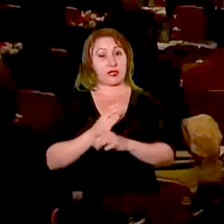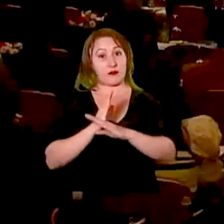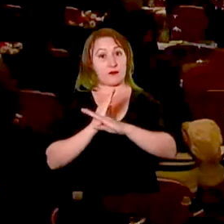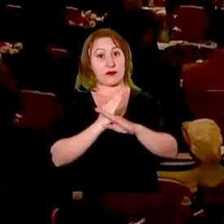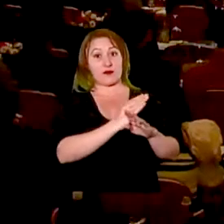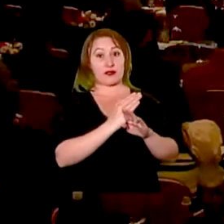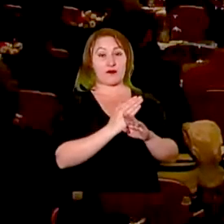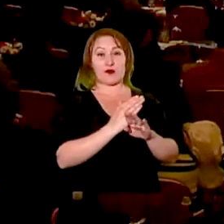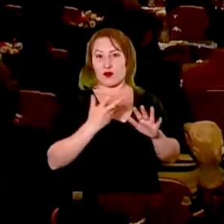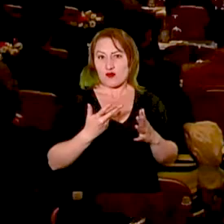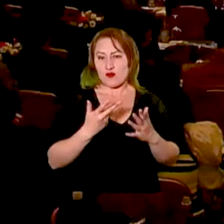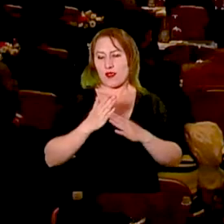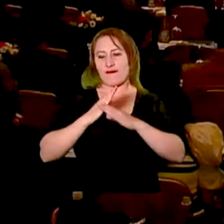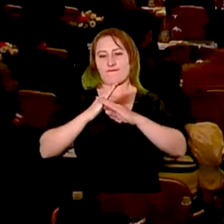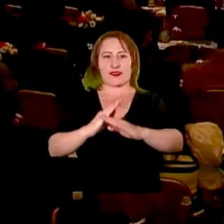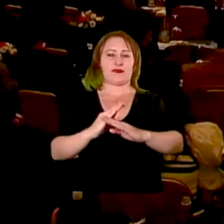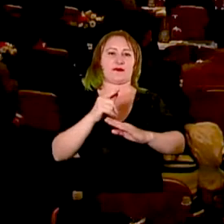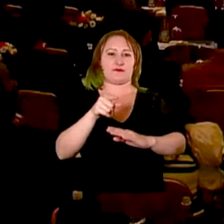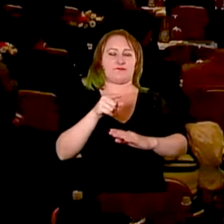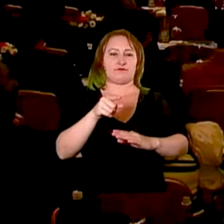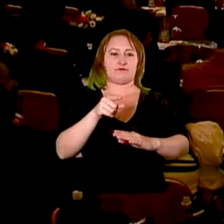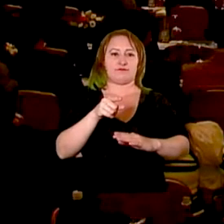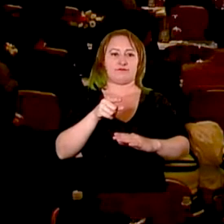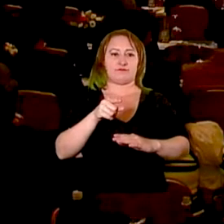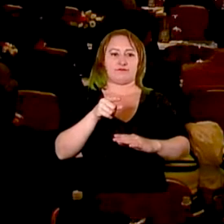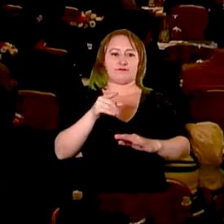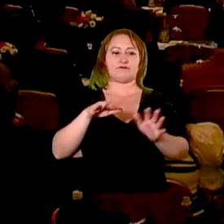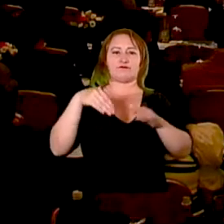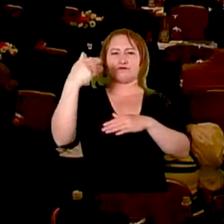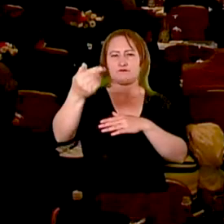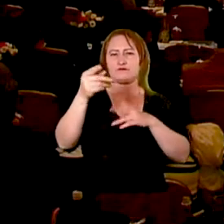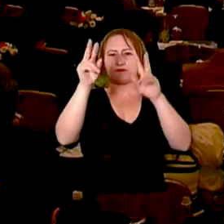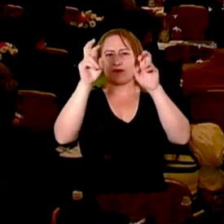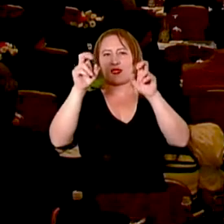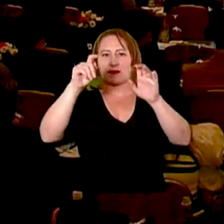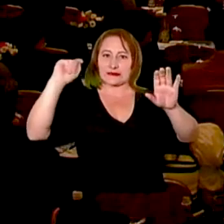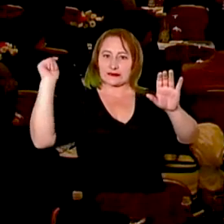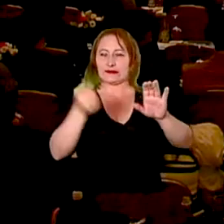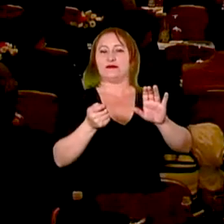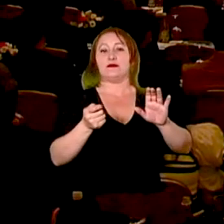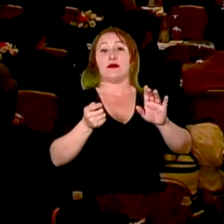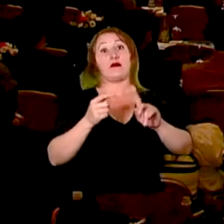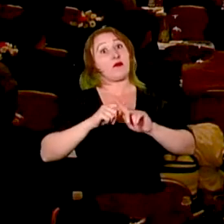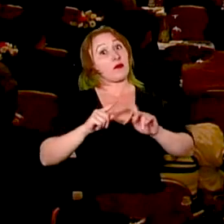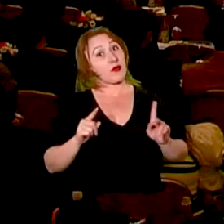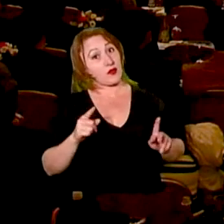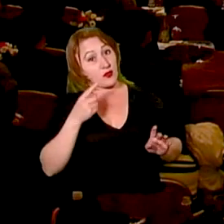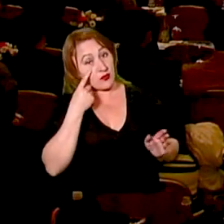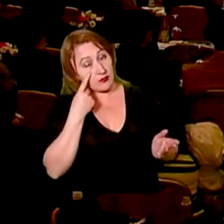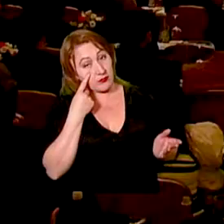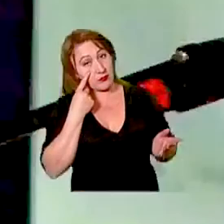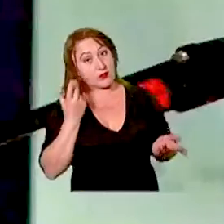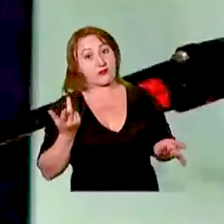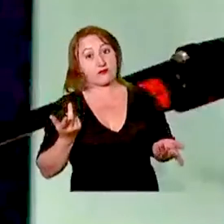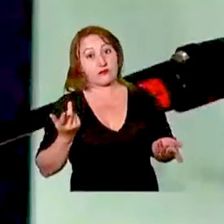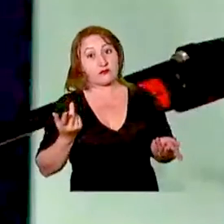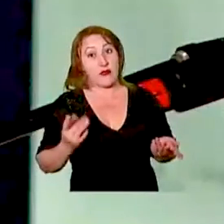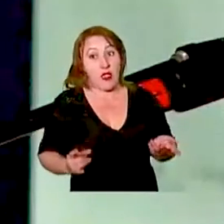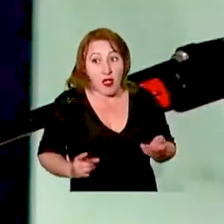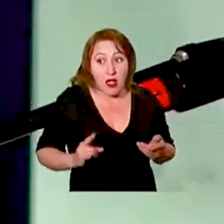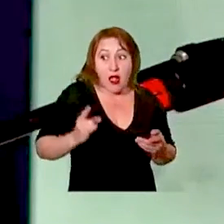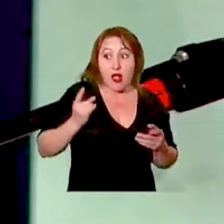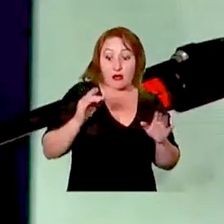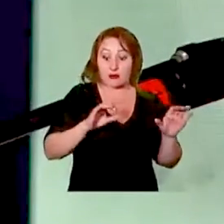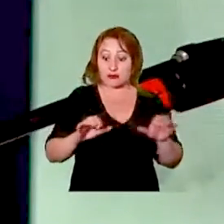preventiva para evitar tener que llegar a lo que llamo yo el garrote. Pero que no obstante, si hay por